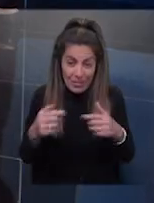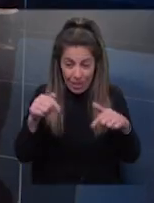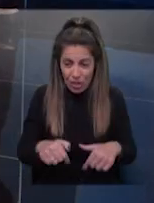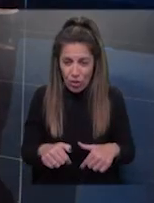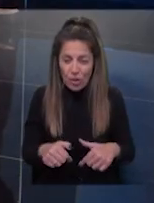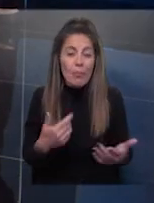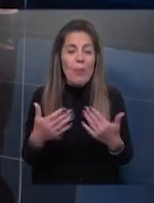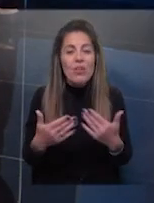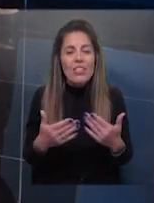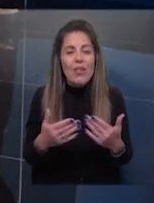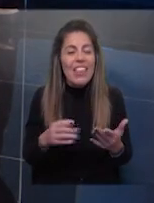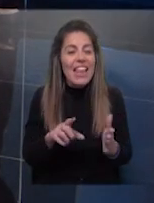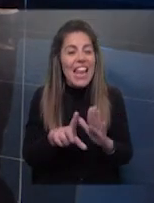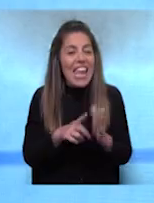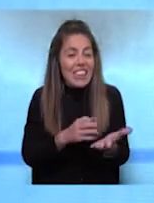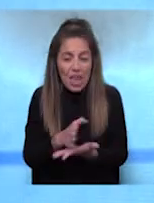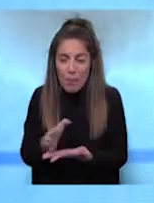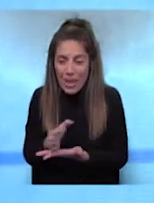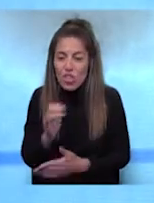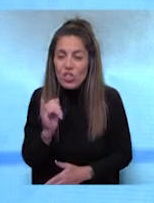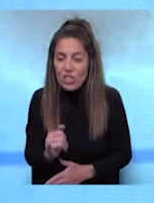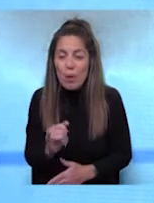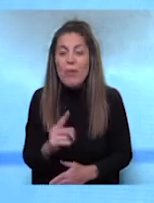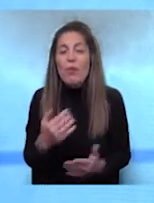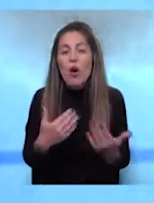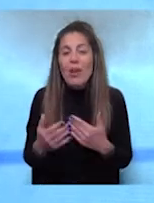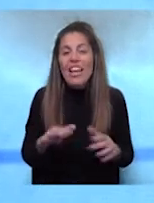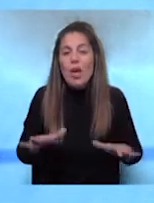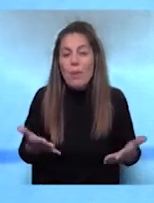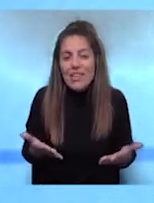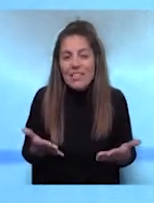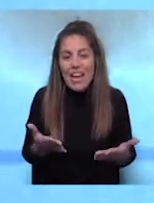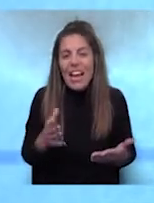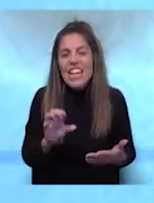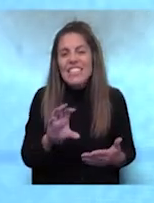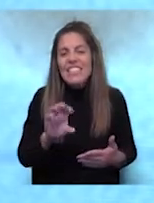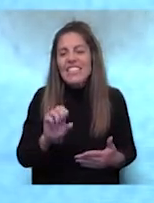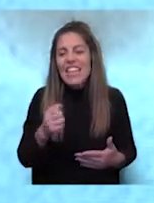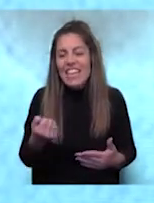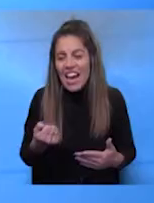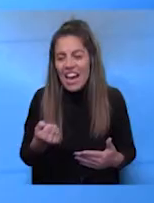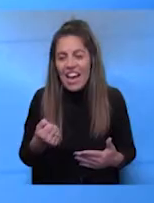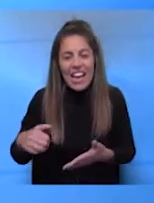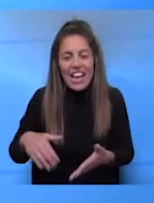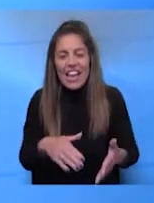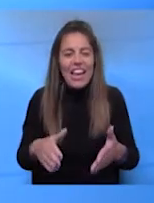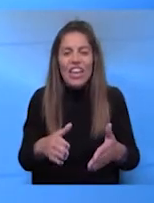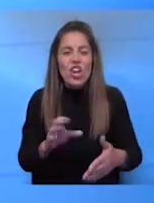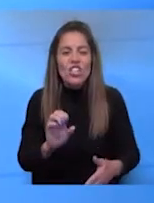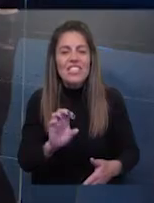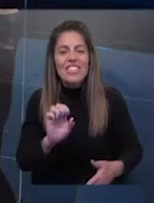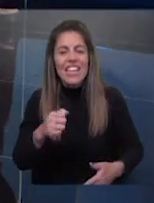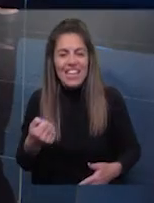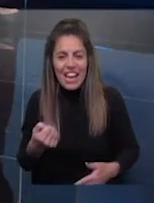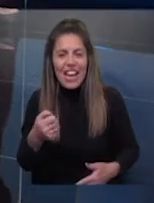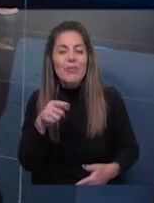Vale. Vamos a hablar un poquito de la de medios, sí. Sí. Pero primero vamos a hablar. ¿Qué pasa con el SENA? ¿Qué pasa con el SENA? Que pasan.